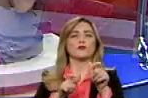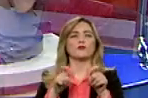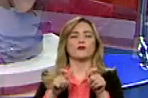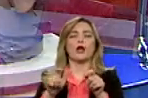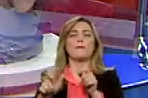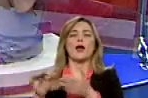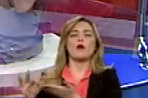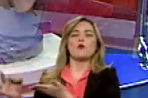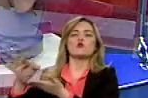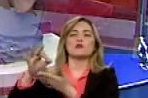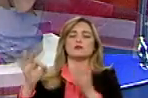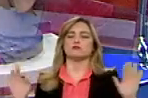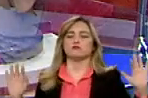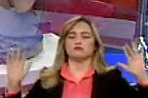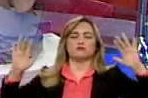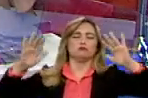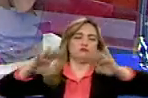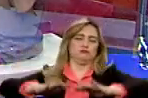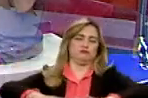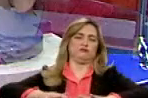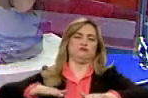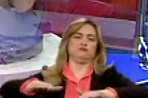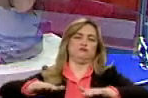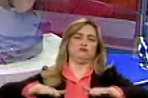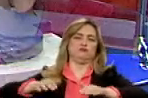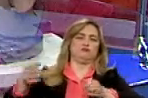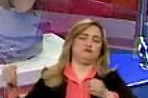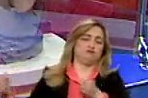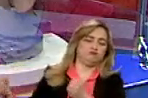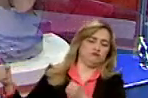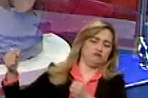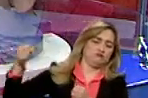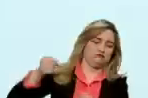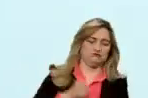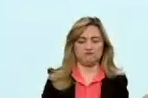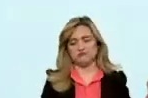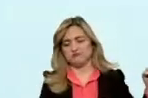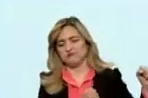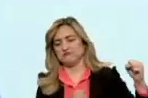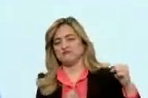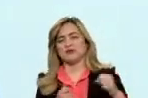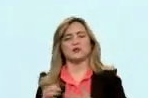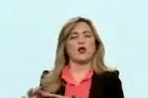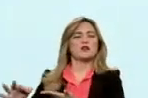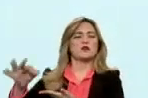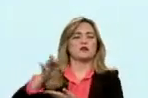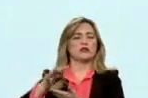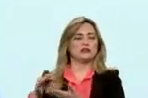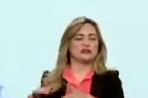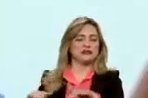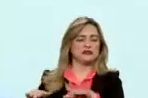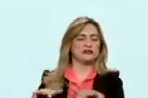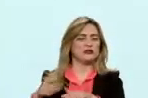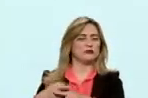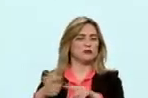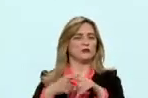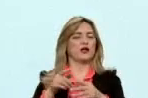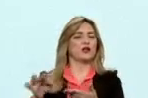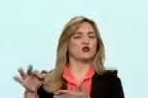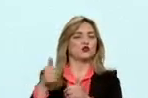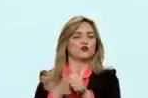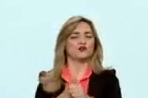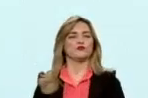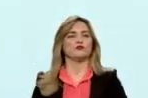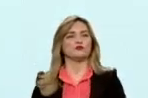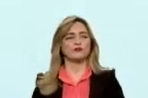que acabo de mencionar. Quito es una ciudad, es un hub en donde efectivamente hay mucha concentración de operaciones de los cantones